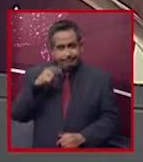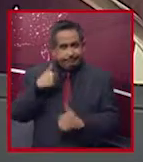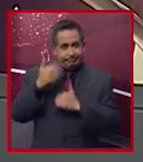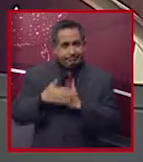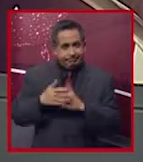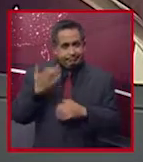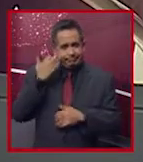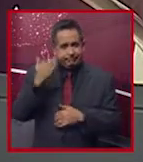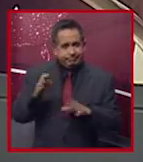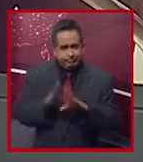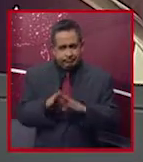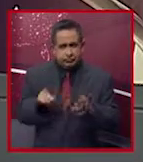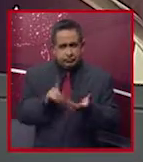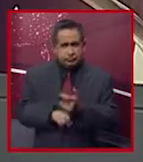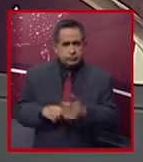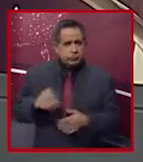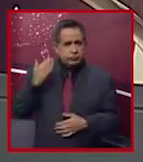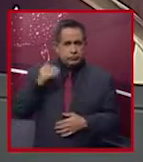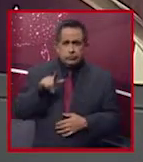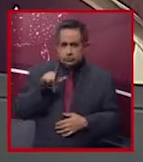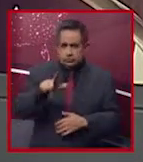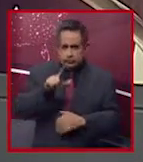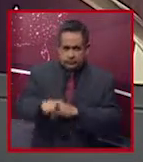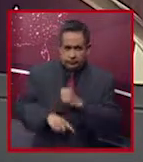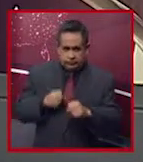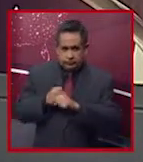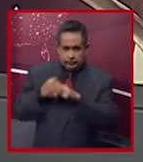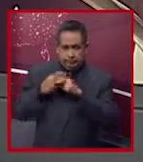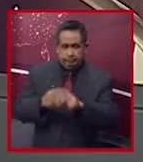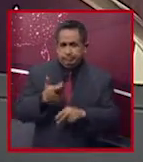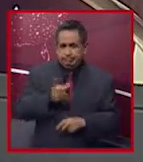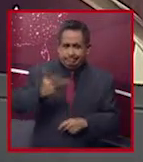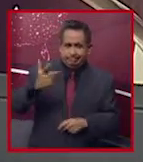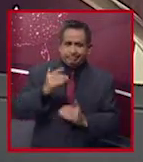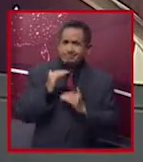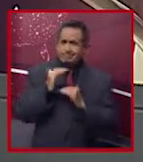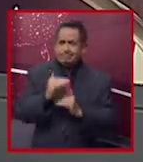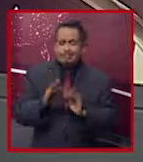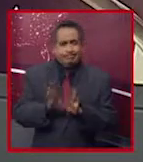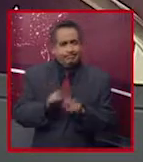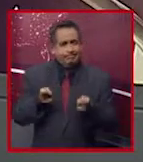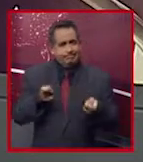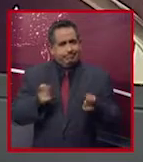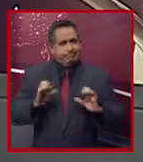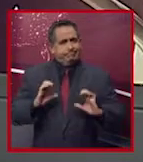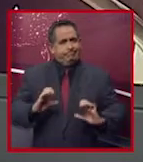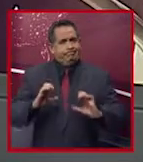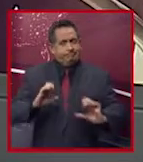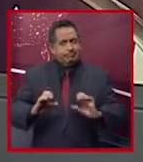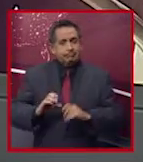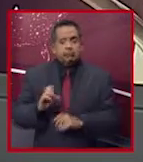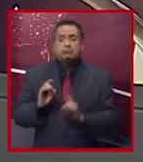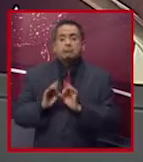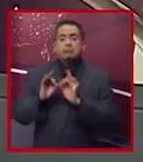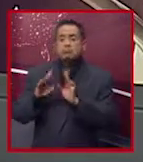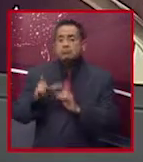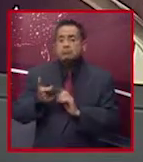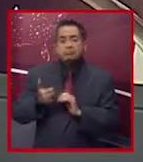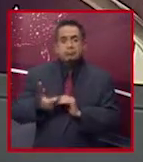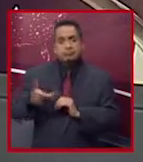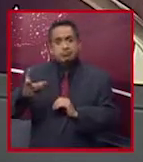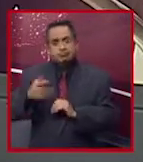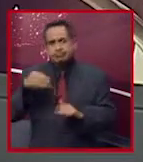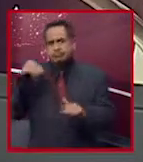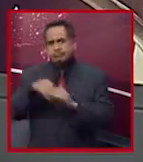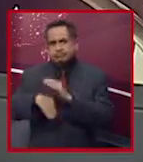el país el mayor registro que ha tenido durante los últimos 17 años el índice inflacionario, las consecuencias que pudiera conllevar el